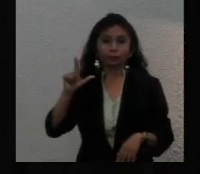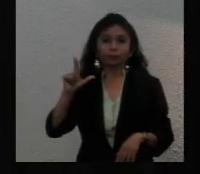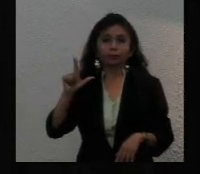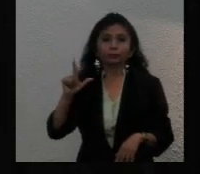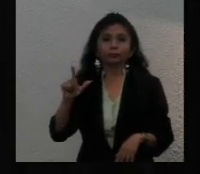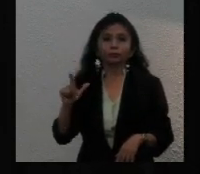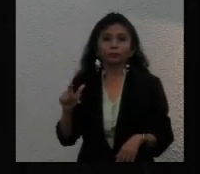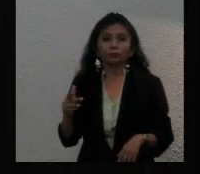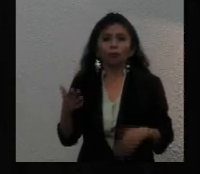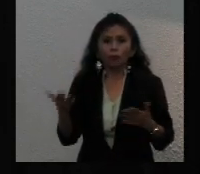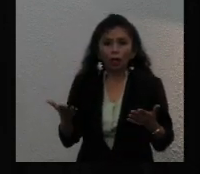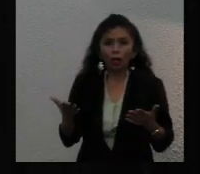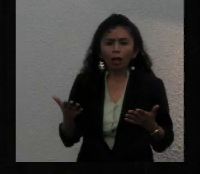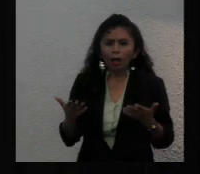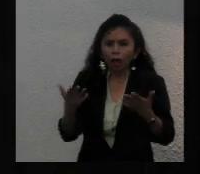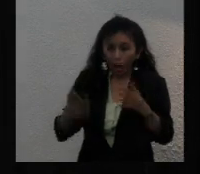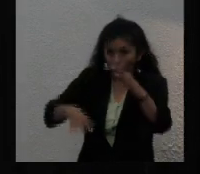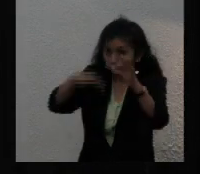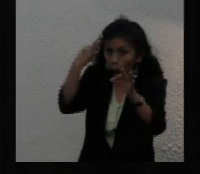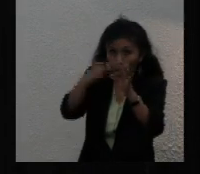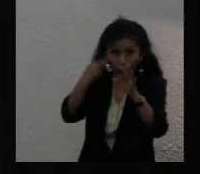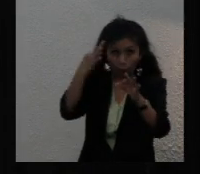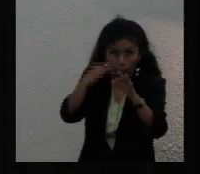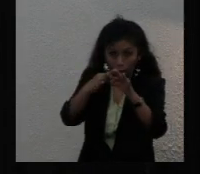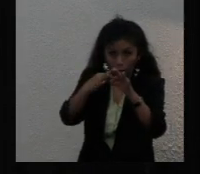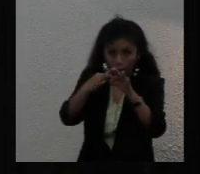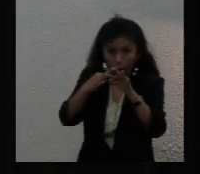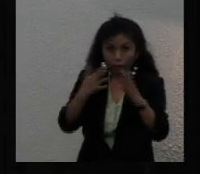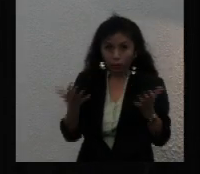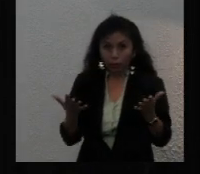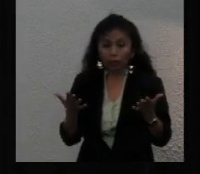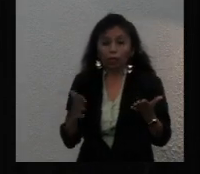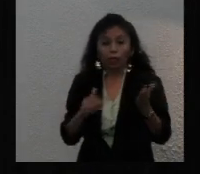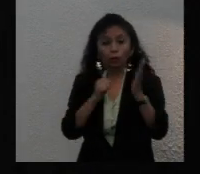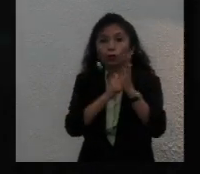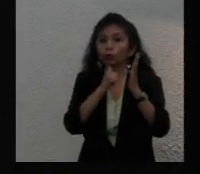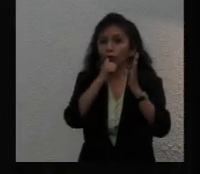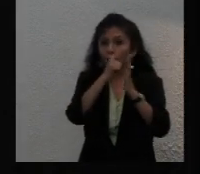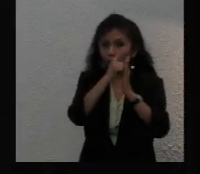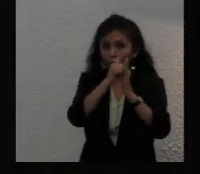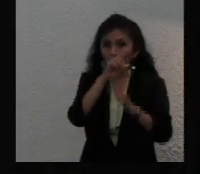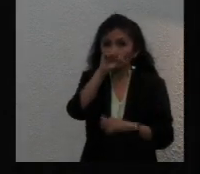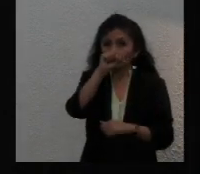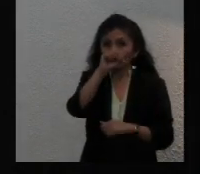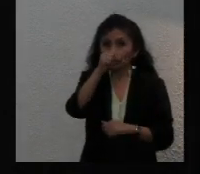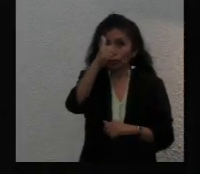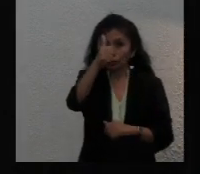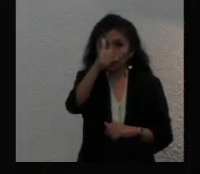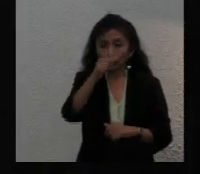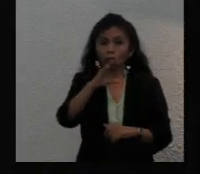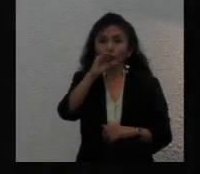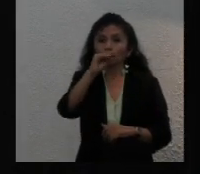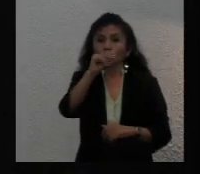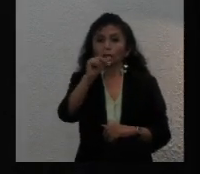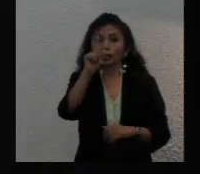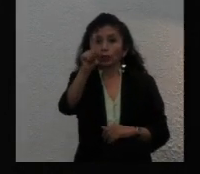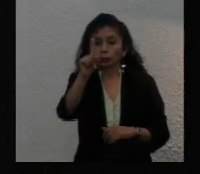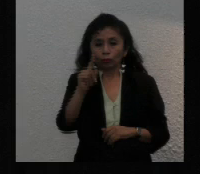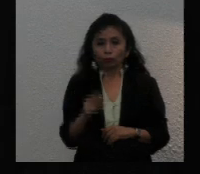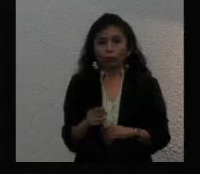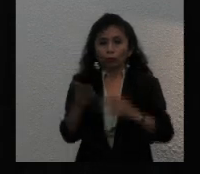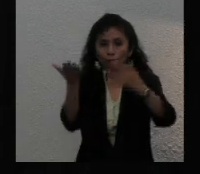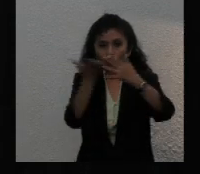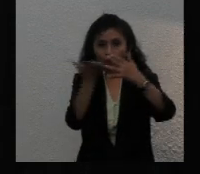Espinosa, a dar formal cumplimiento a lo establecido en los artículos 66 y 91, fracción